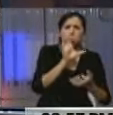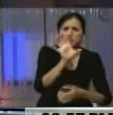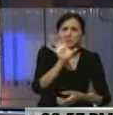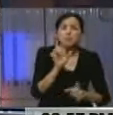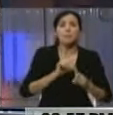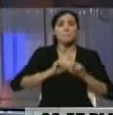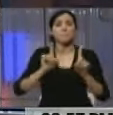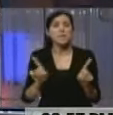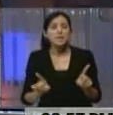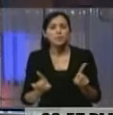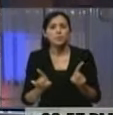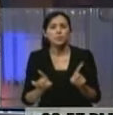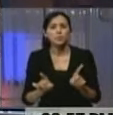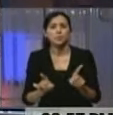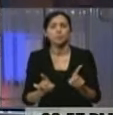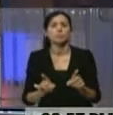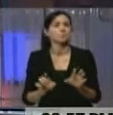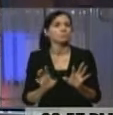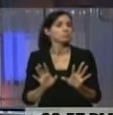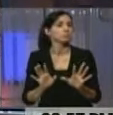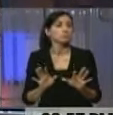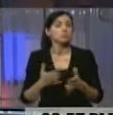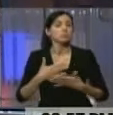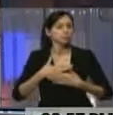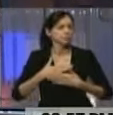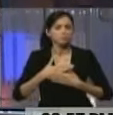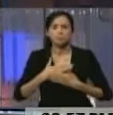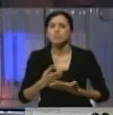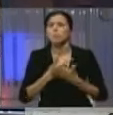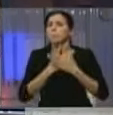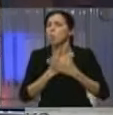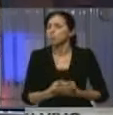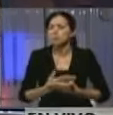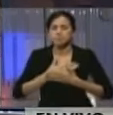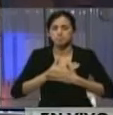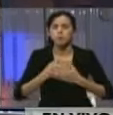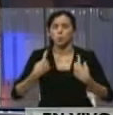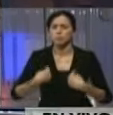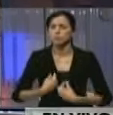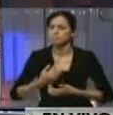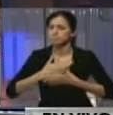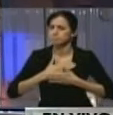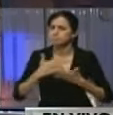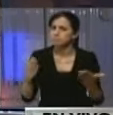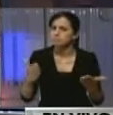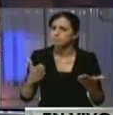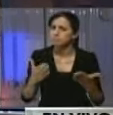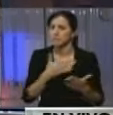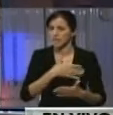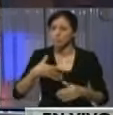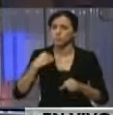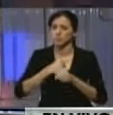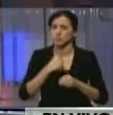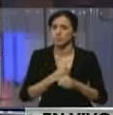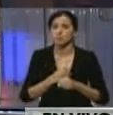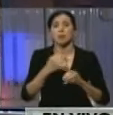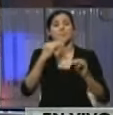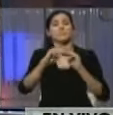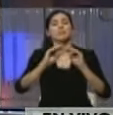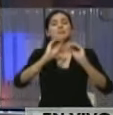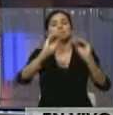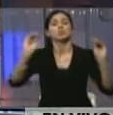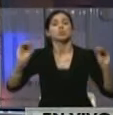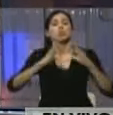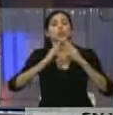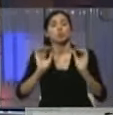Pero lo que siempre haremos, lo haremos con buena voluntad y con deseo de trabajo. Este mensaje se lo envío a todos